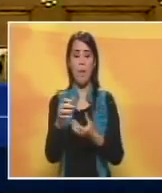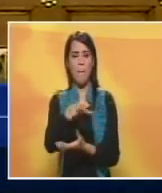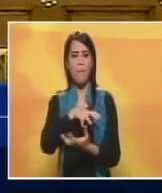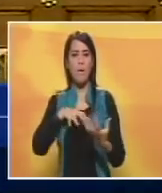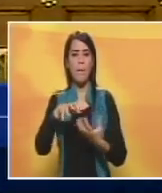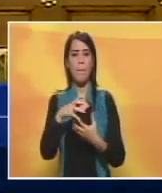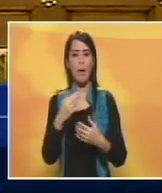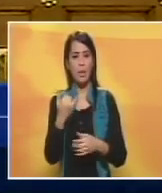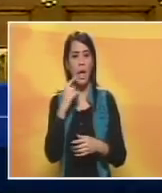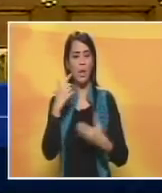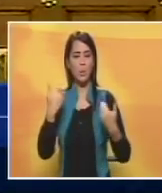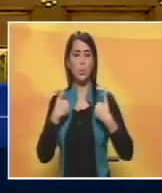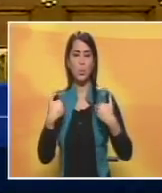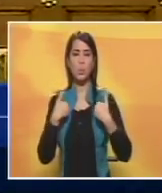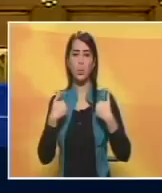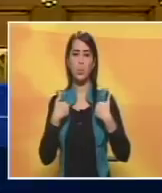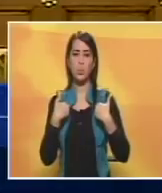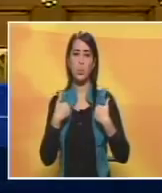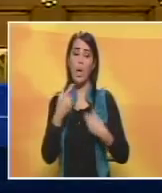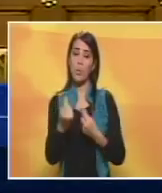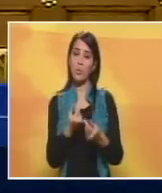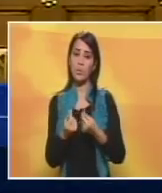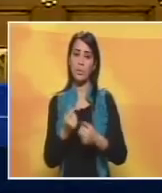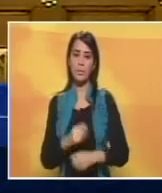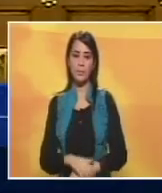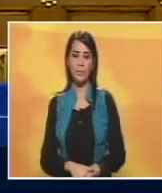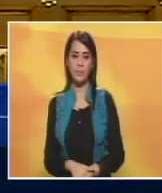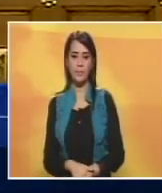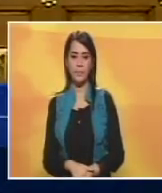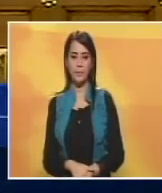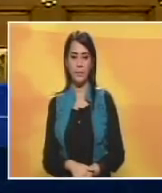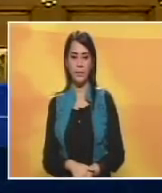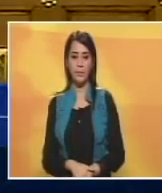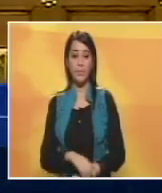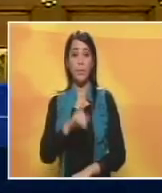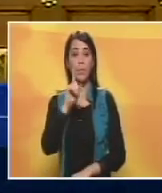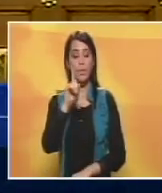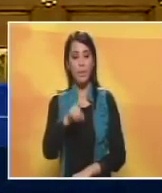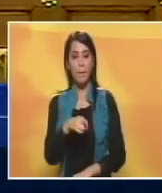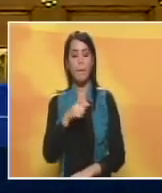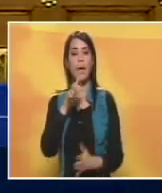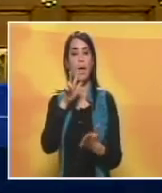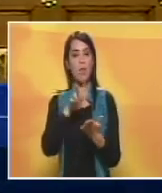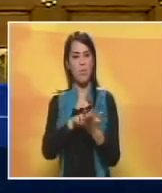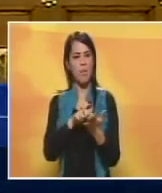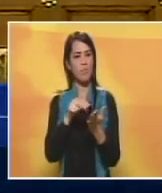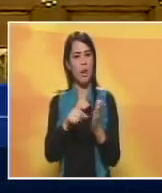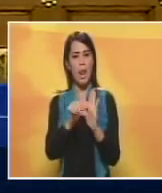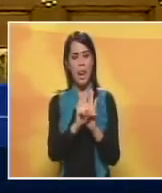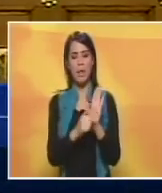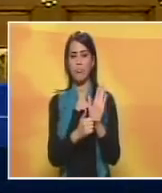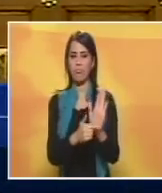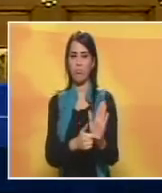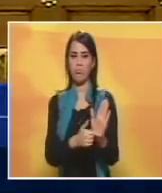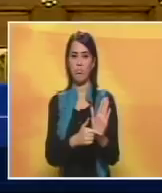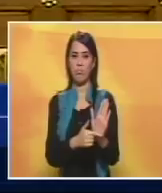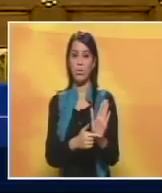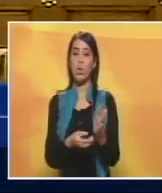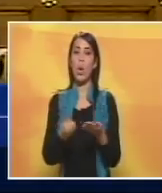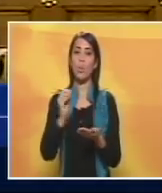tanto daño han causado a nuestra economía. También nos permite este decreto ratificar